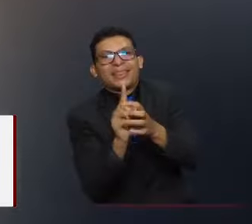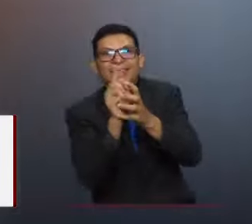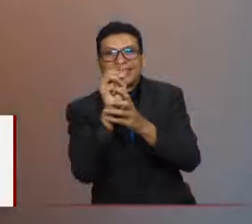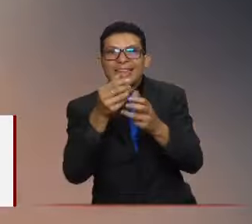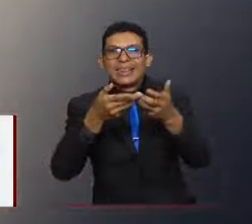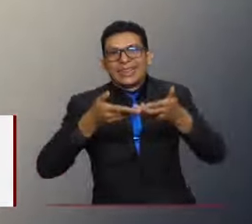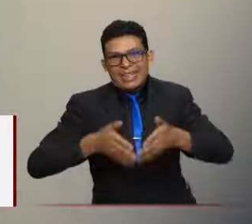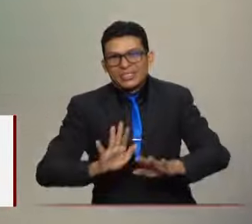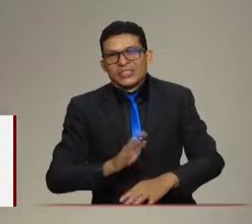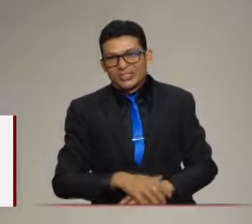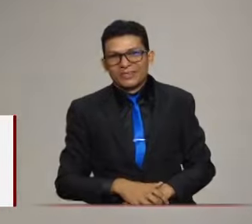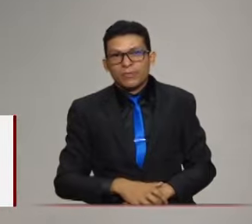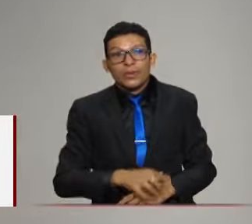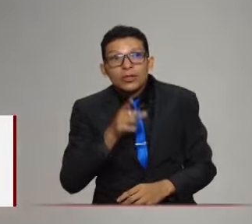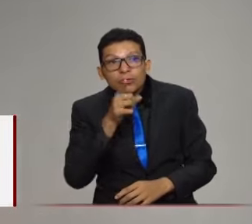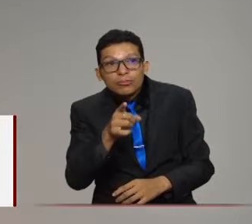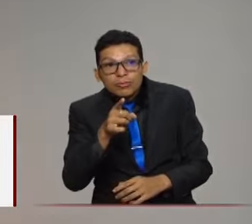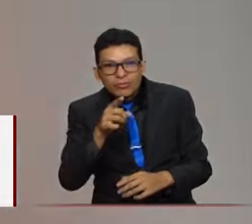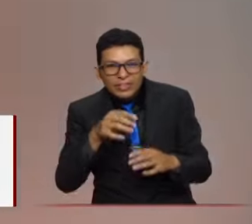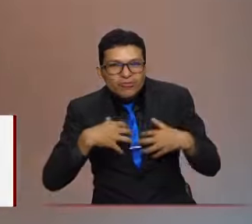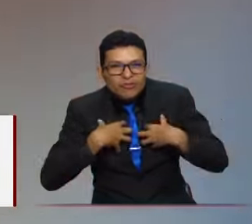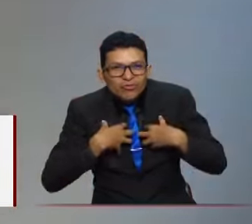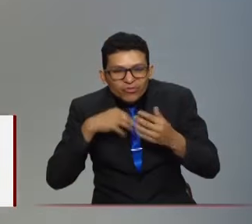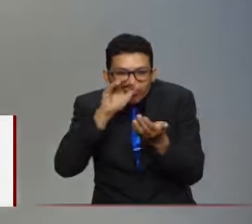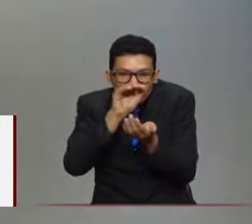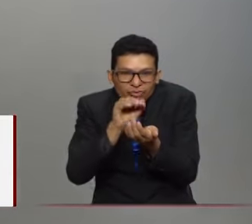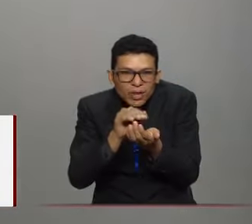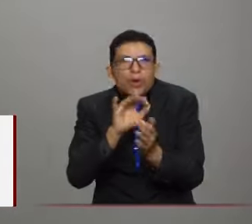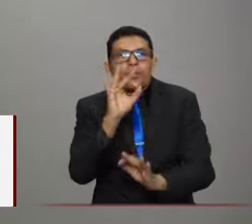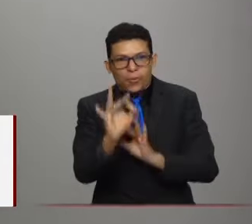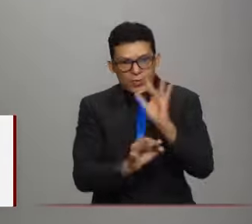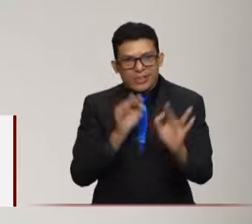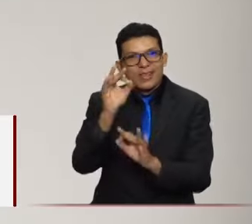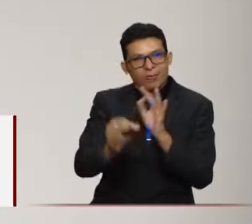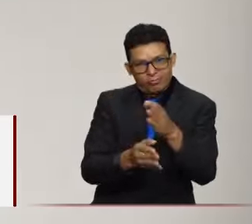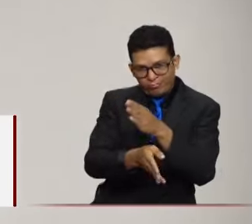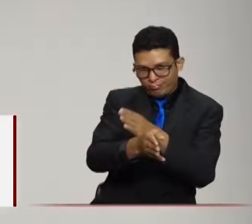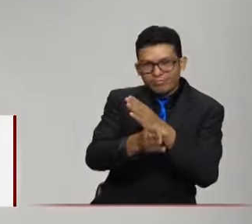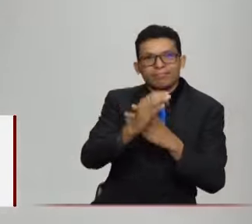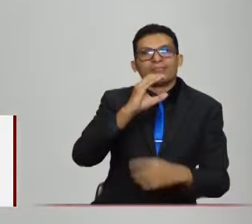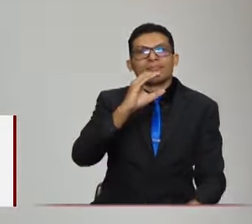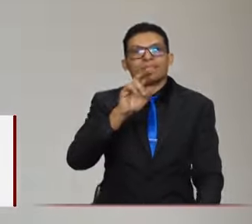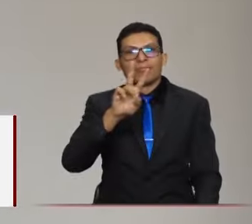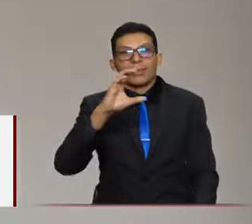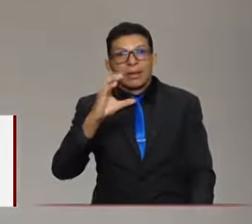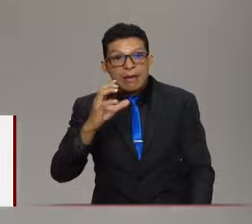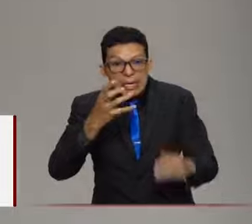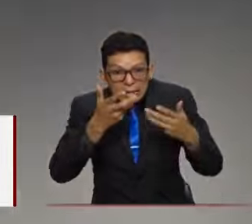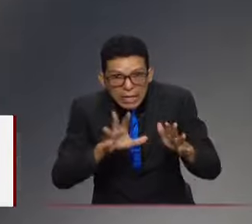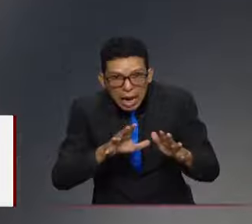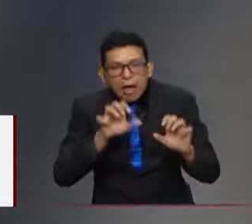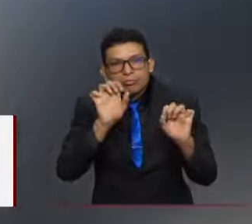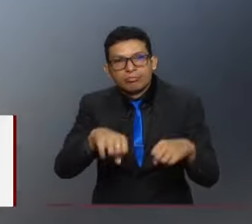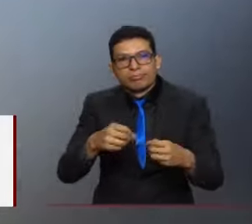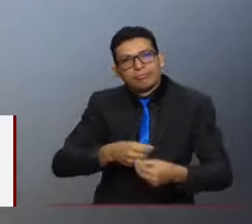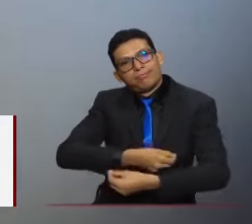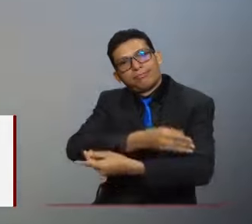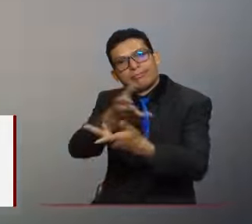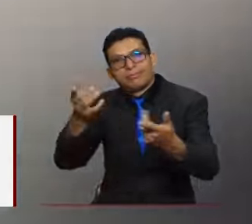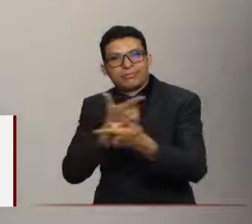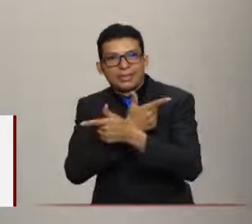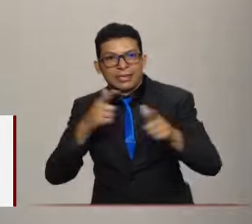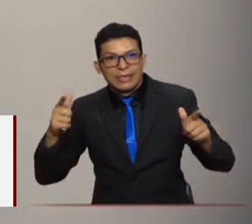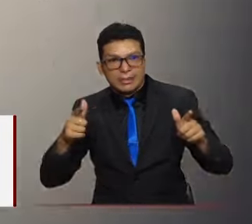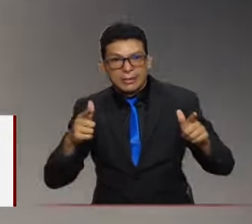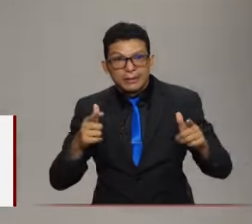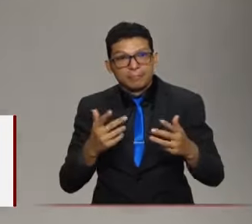pequeñas crías permanecen bajo el cuidado de la entidad ambiental del Valle del Cauca para su posterior puesta en libertad, mientras avanza